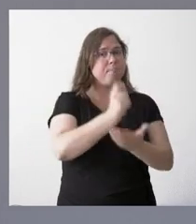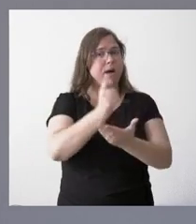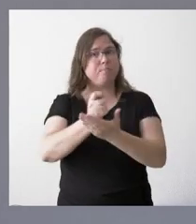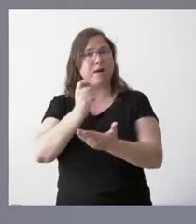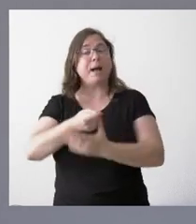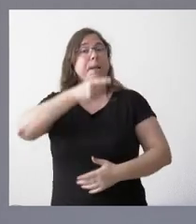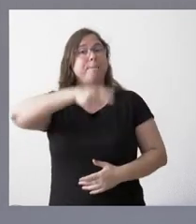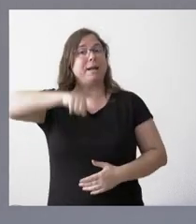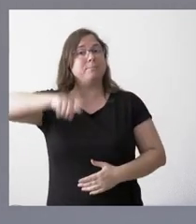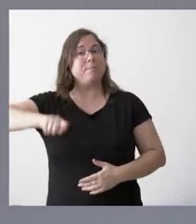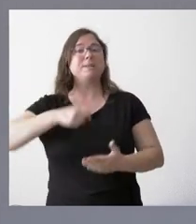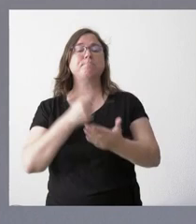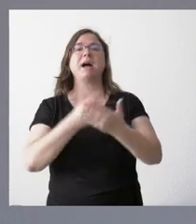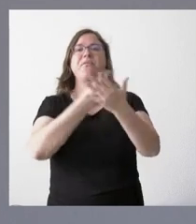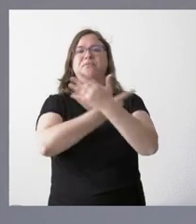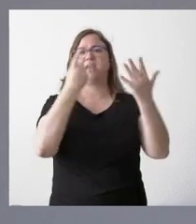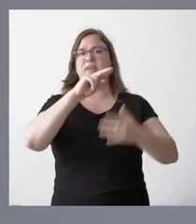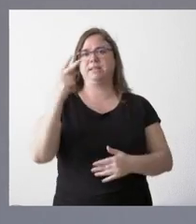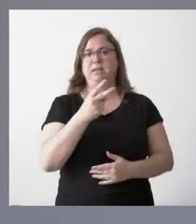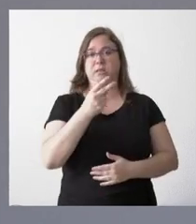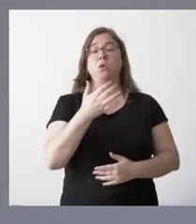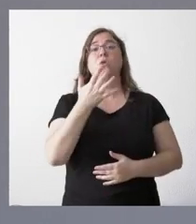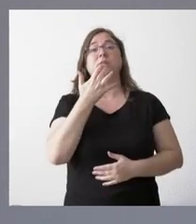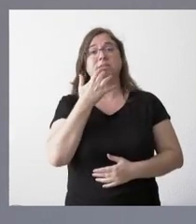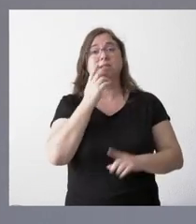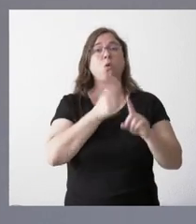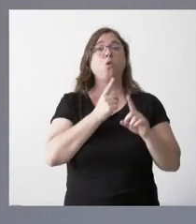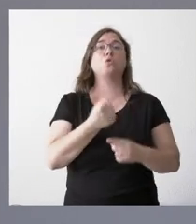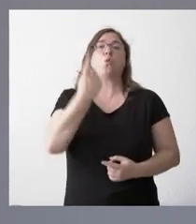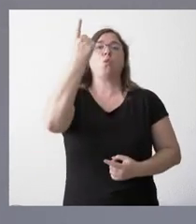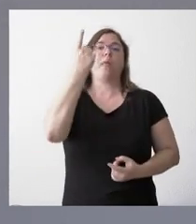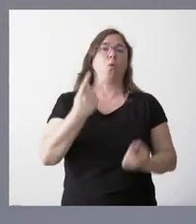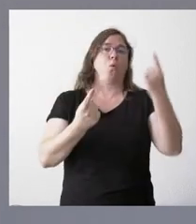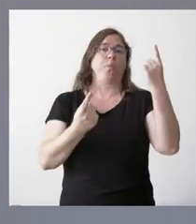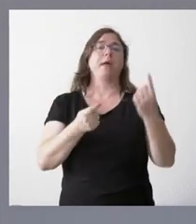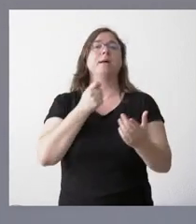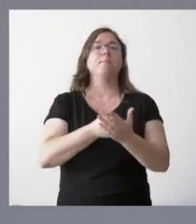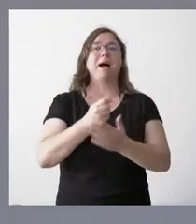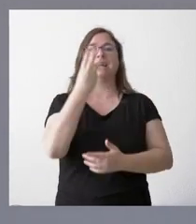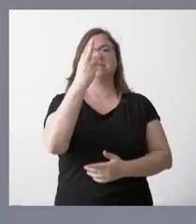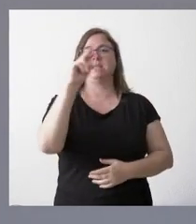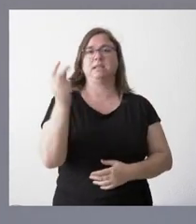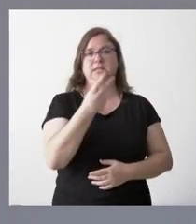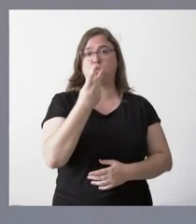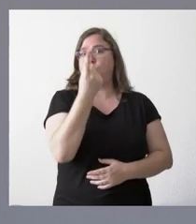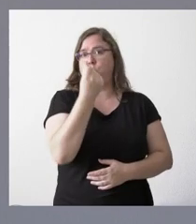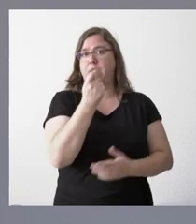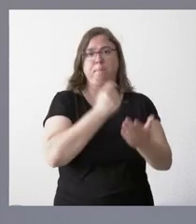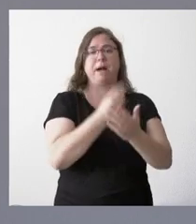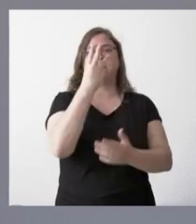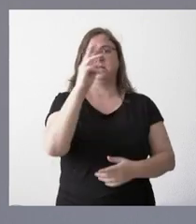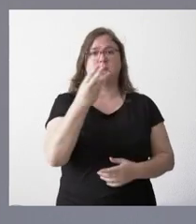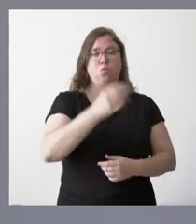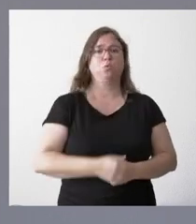este servicio son 16 euros y aquellas que lo usan con motivo de un día aislado es 3 euros el día. En